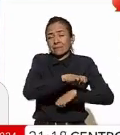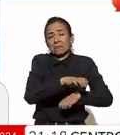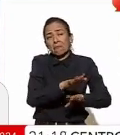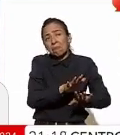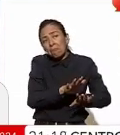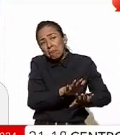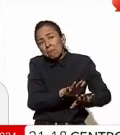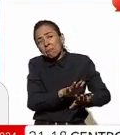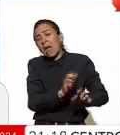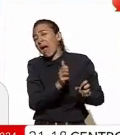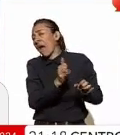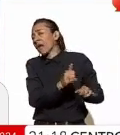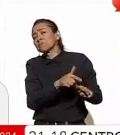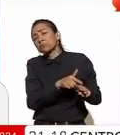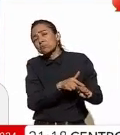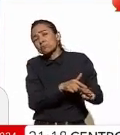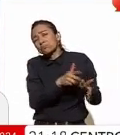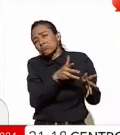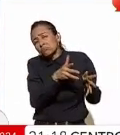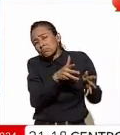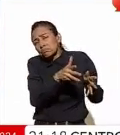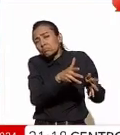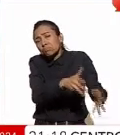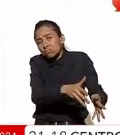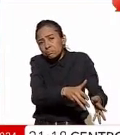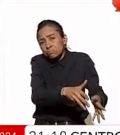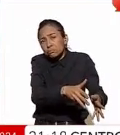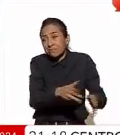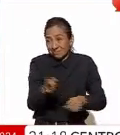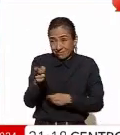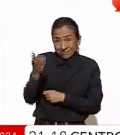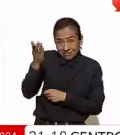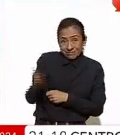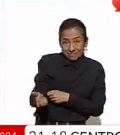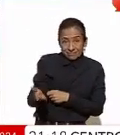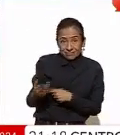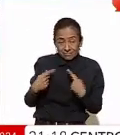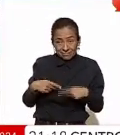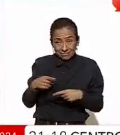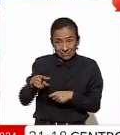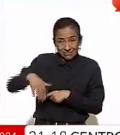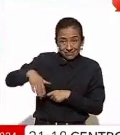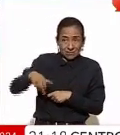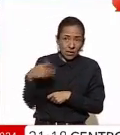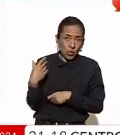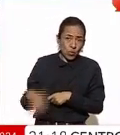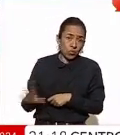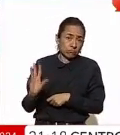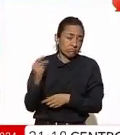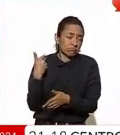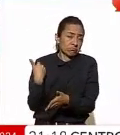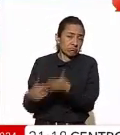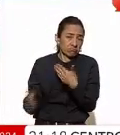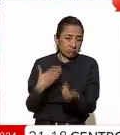¿no? Entonces, esta persona que fue un tecnócrata en